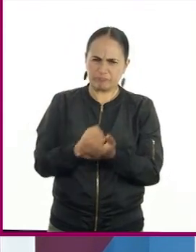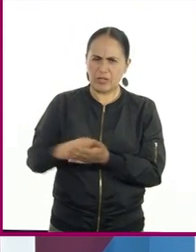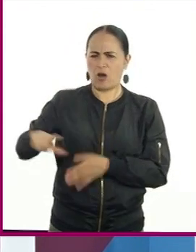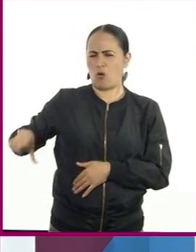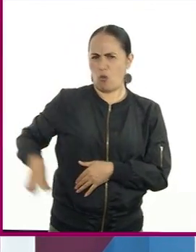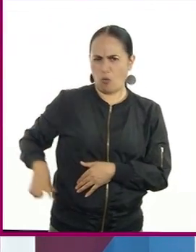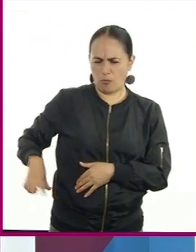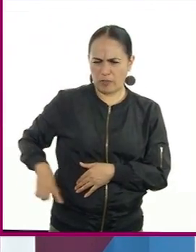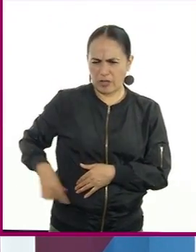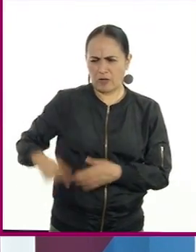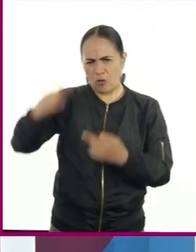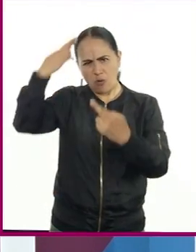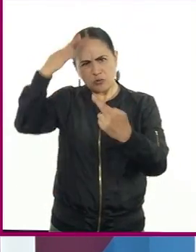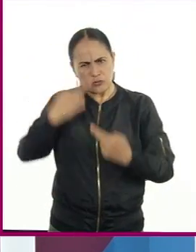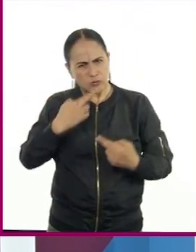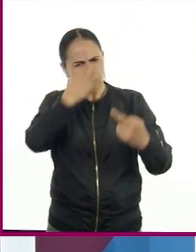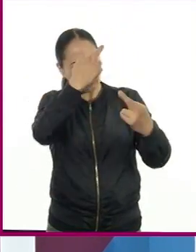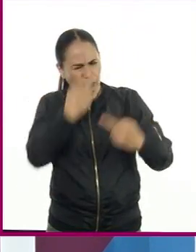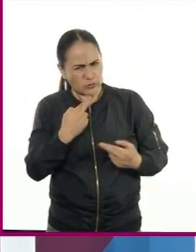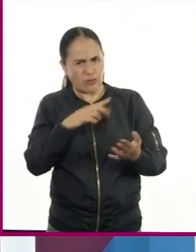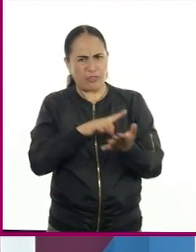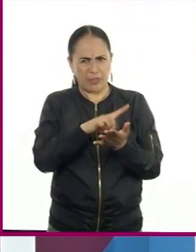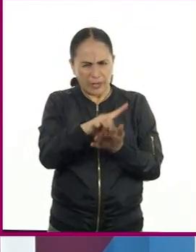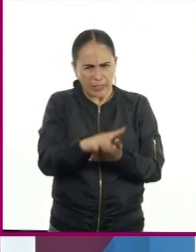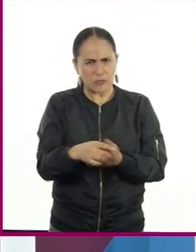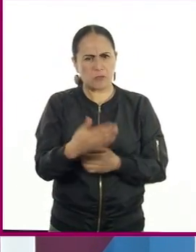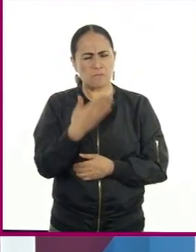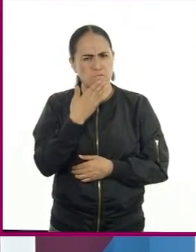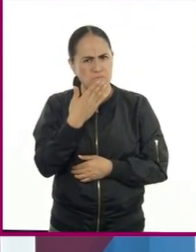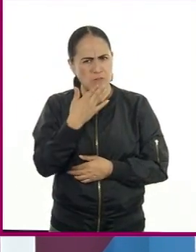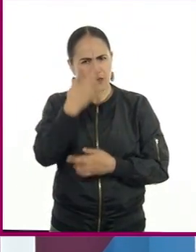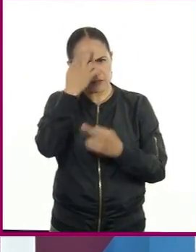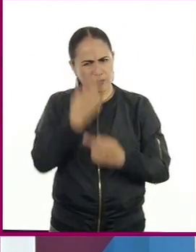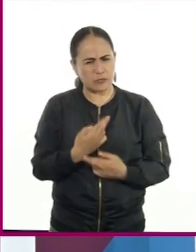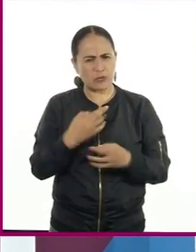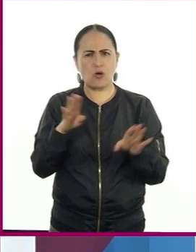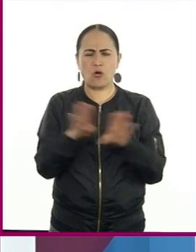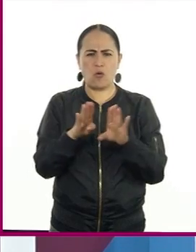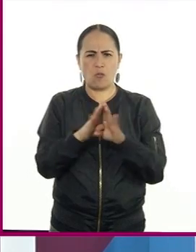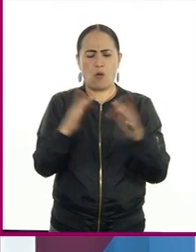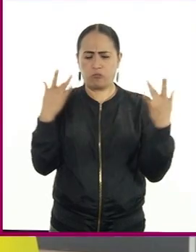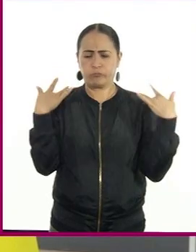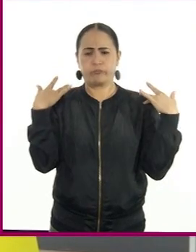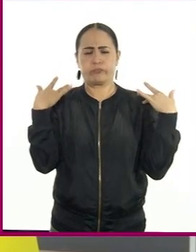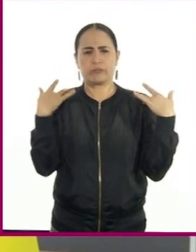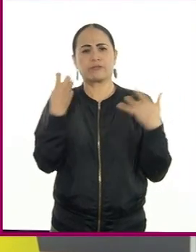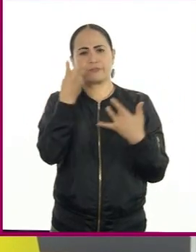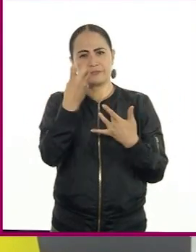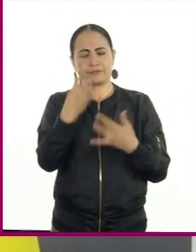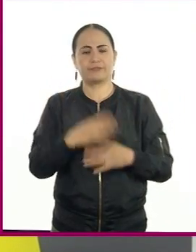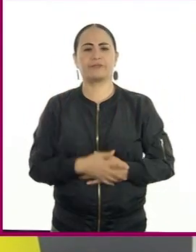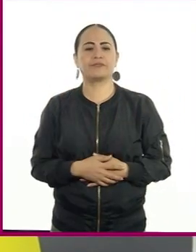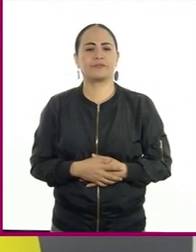sean respetados nuestros derechos bajo el principio de imparcialidad.